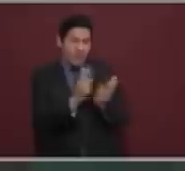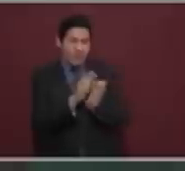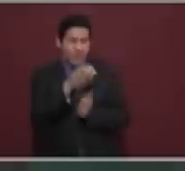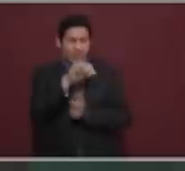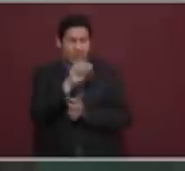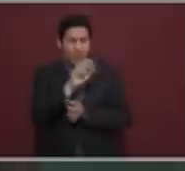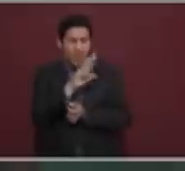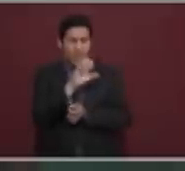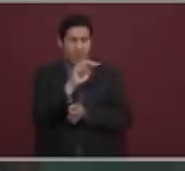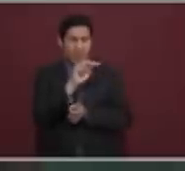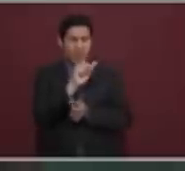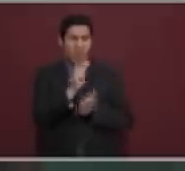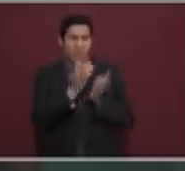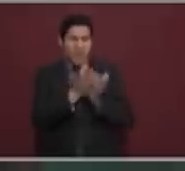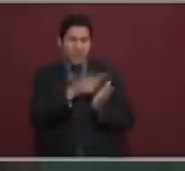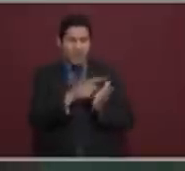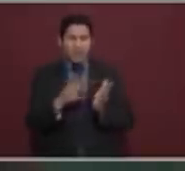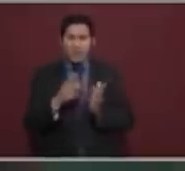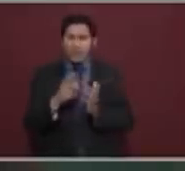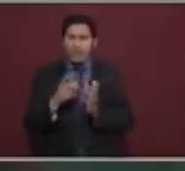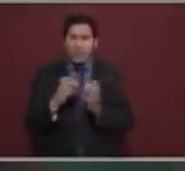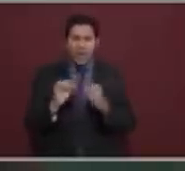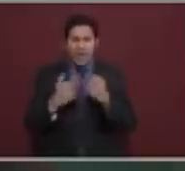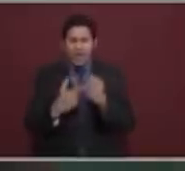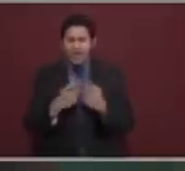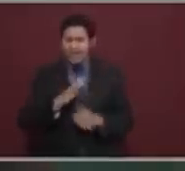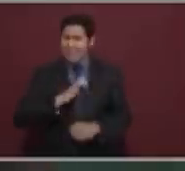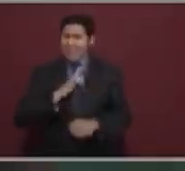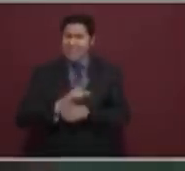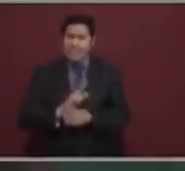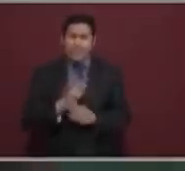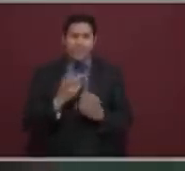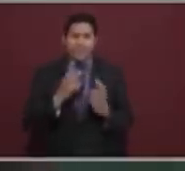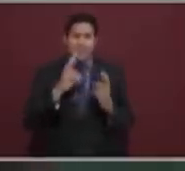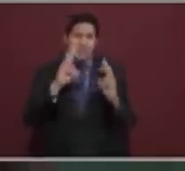especiales vinculados sobre todo